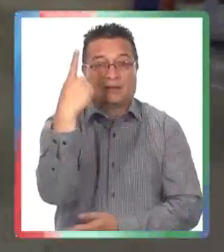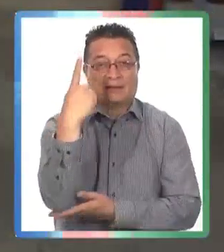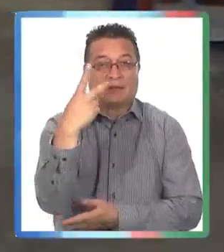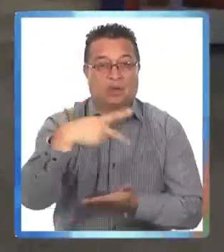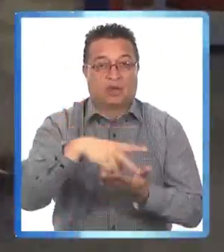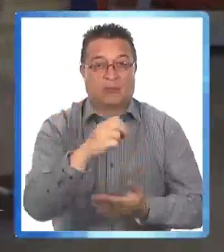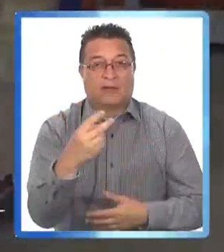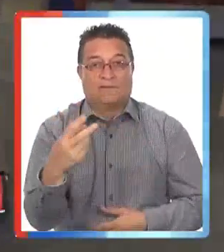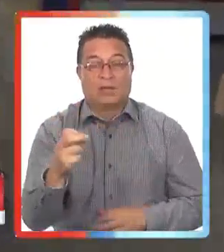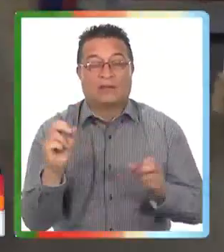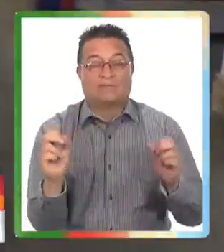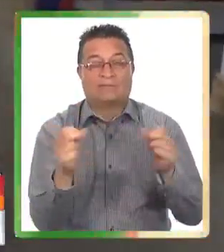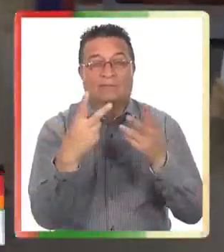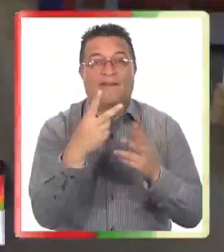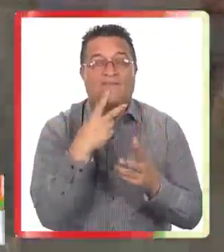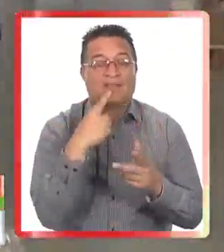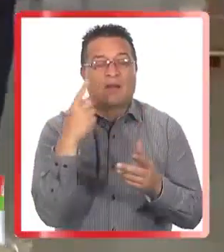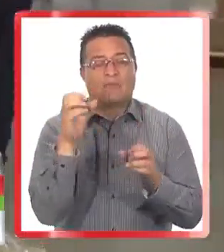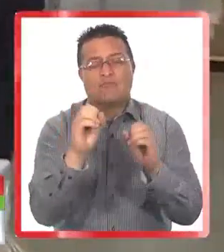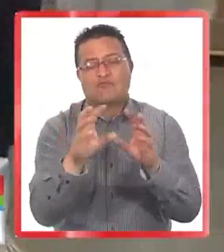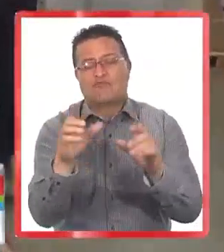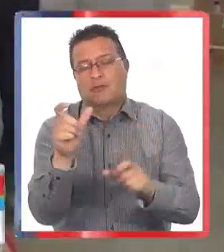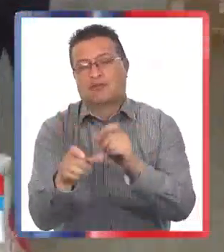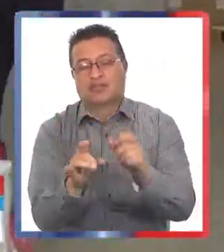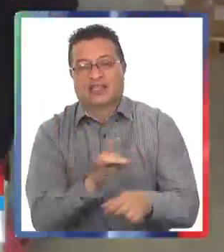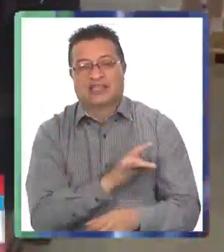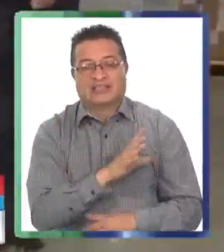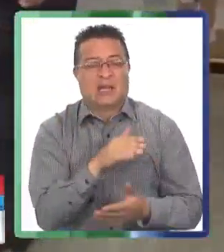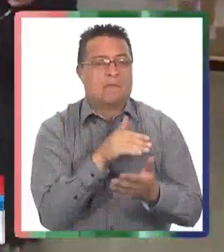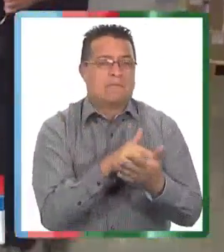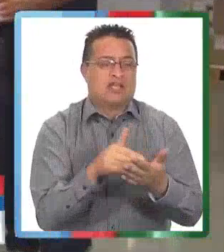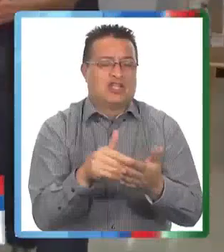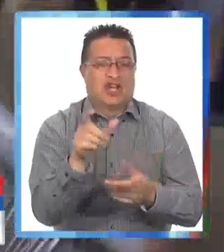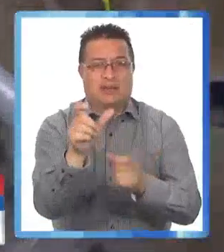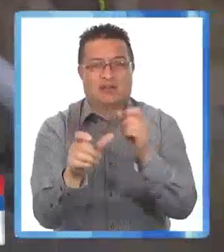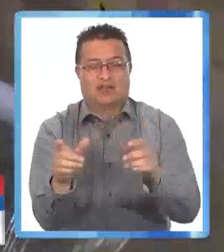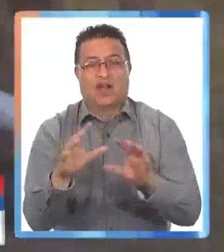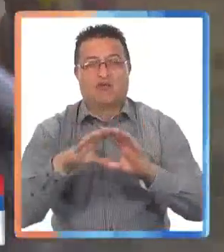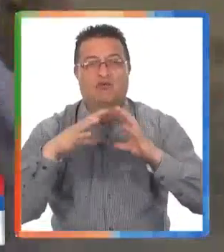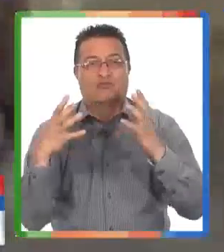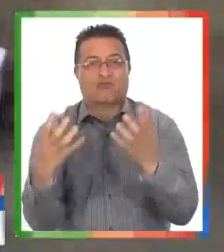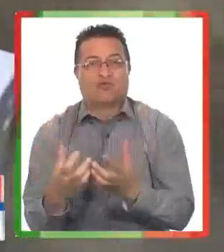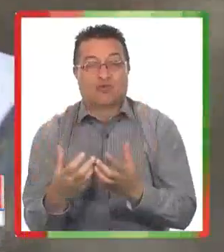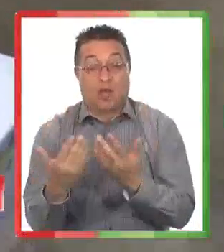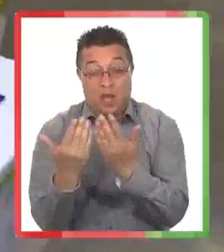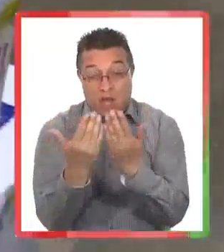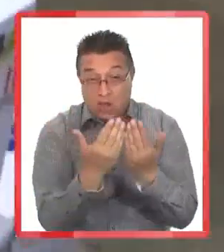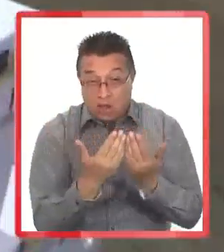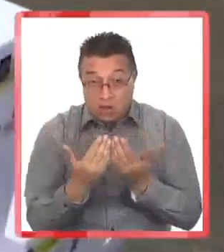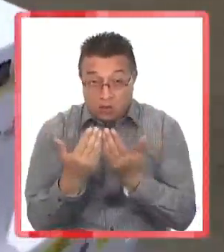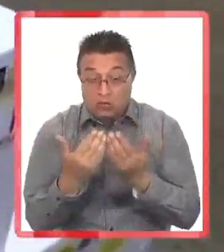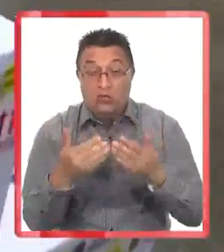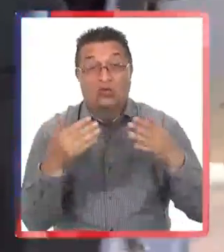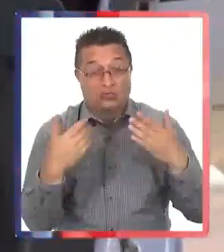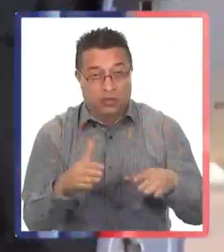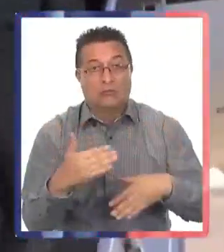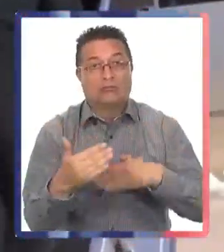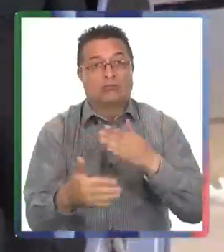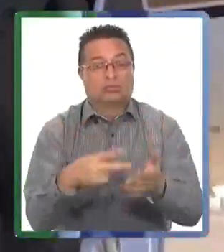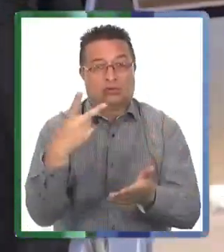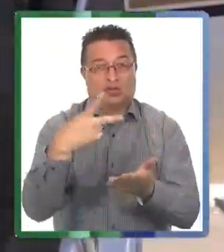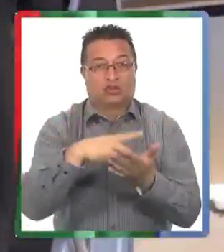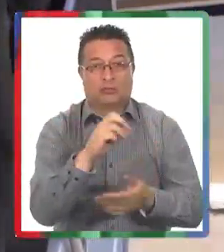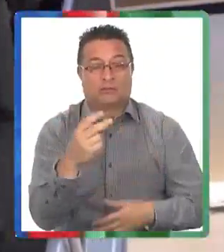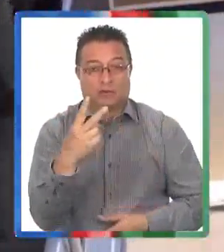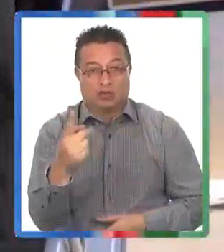diciembre de 2020 a salvar la vida de miles de personas en Chile y millones de habitantes del planeta. Los estudios que se están desarrollando a partir